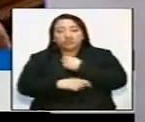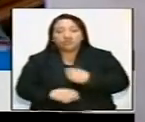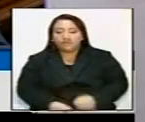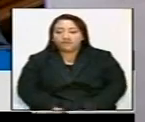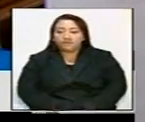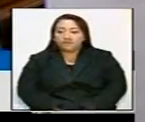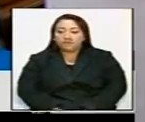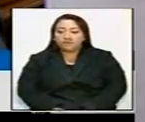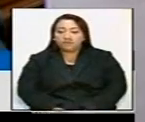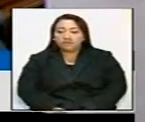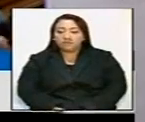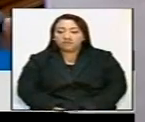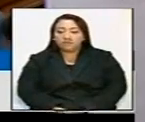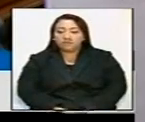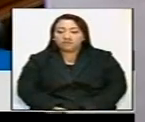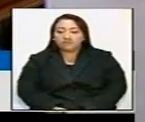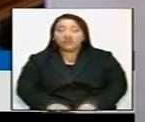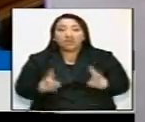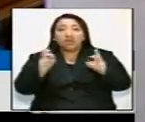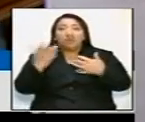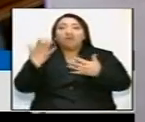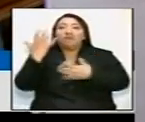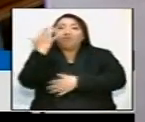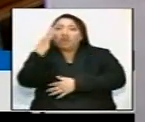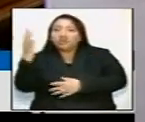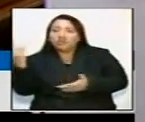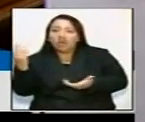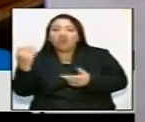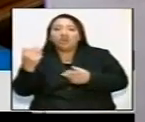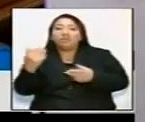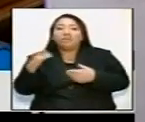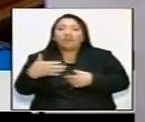el sector acuícola, el sector forestal.